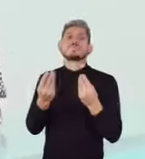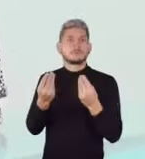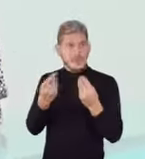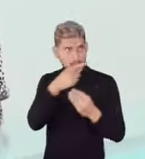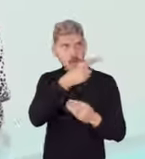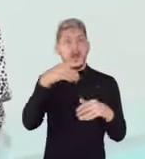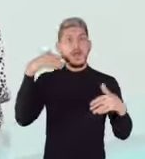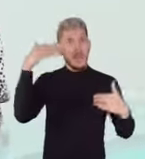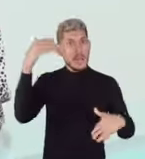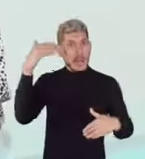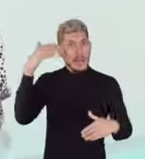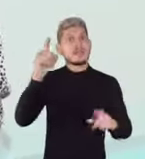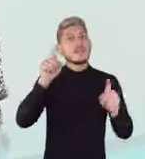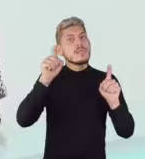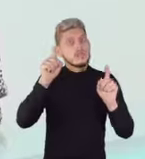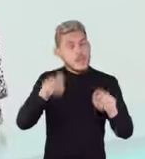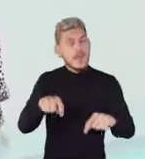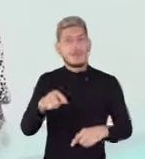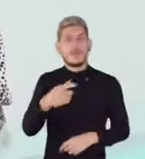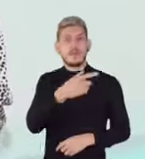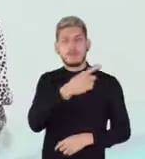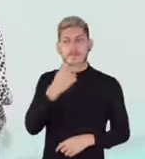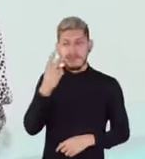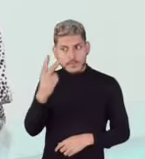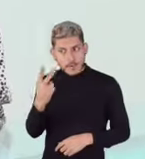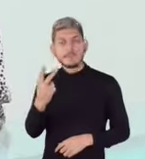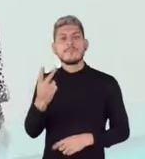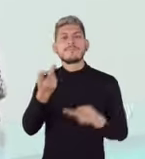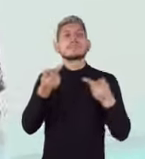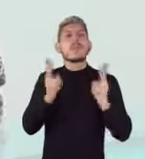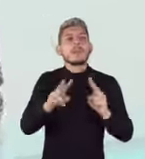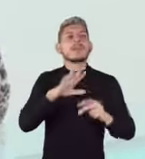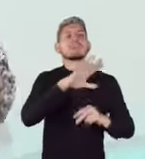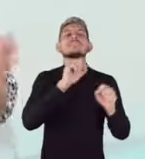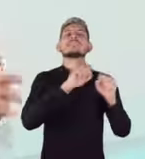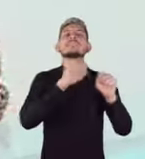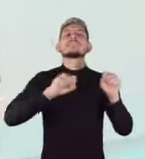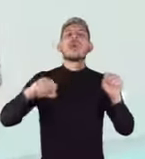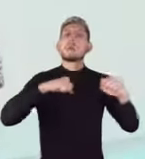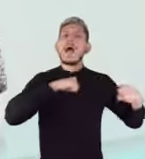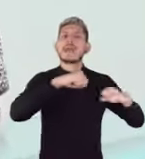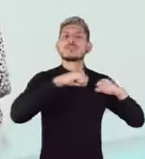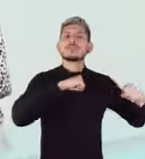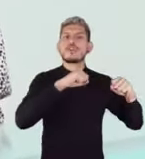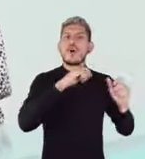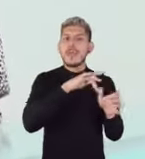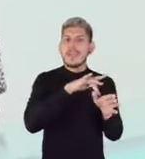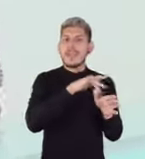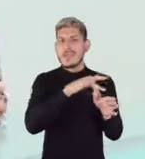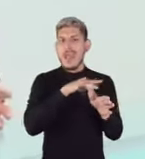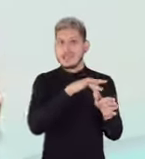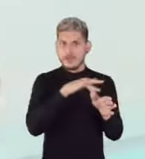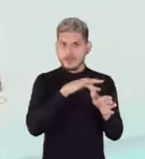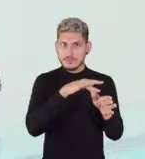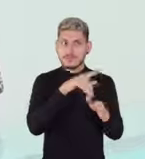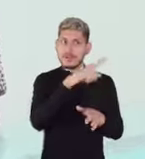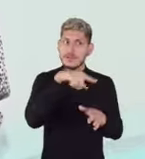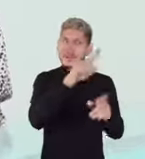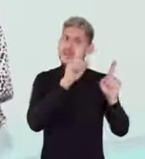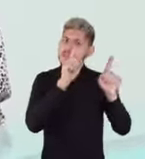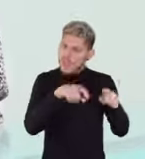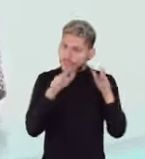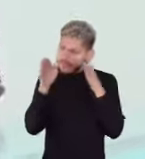la administración municipal y también el sistema de gestión de riesgos, a fin de que podamos tener mejores condiciones